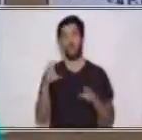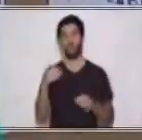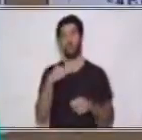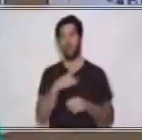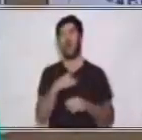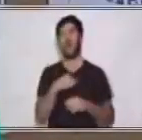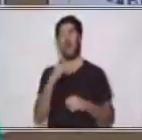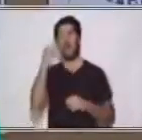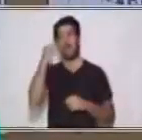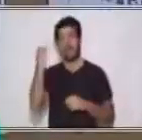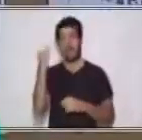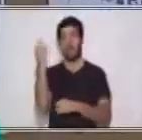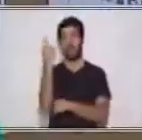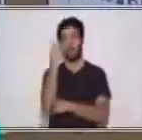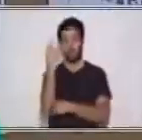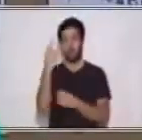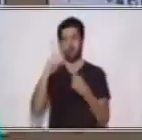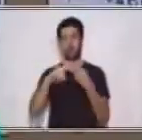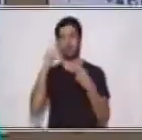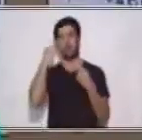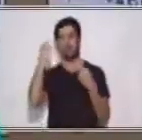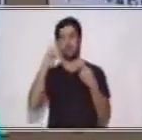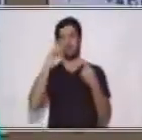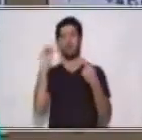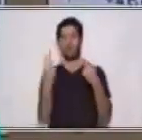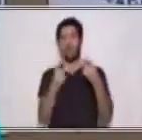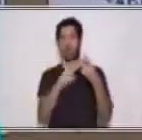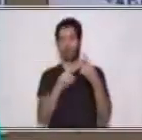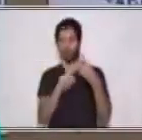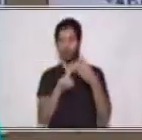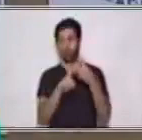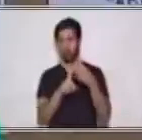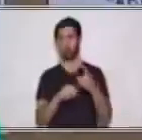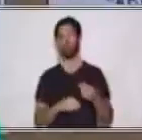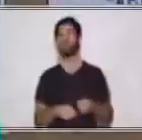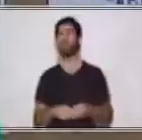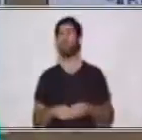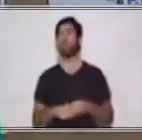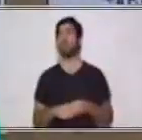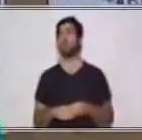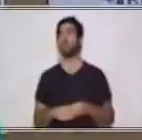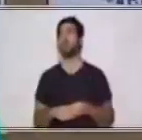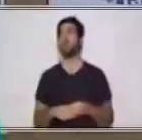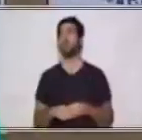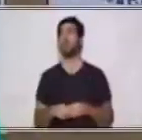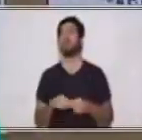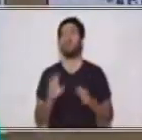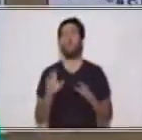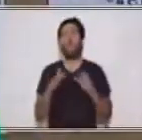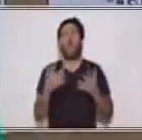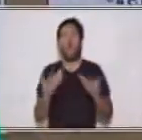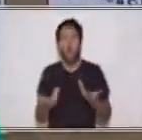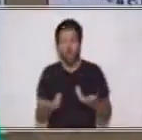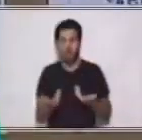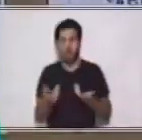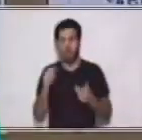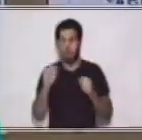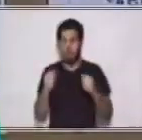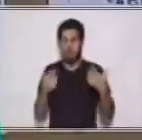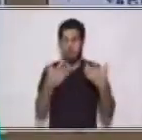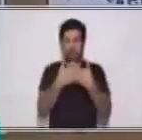ideas principales y secundarias? Esto va también relacionado con la objetividad y la